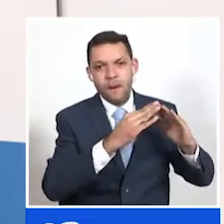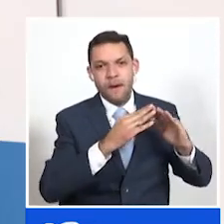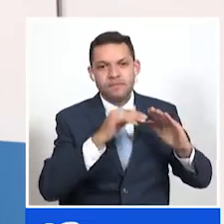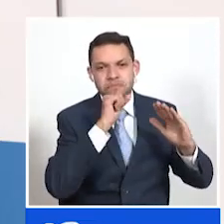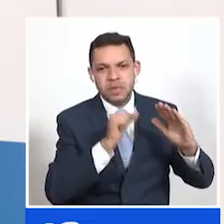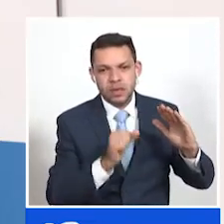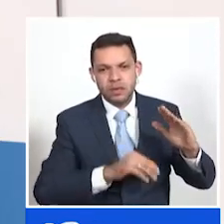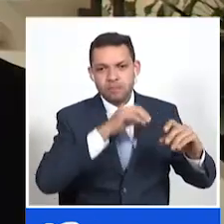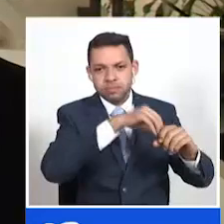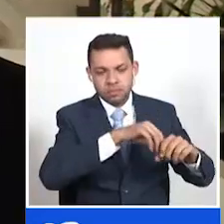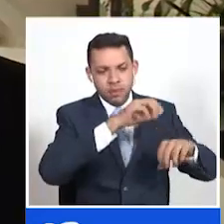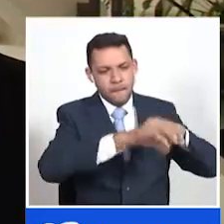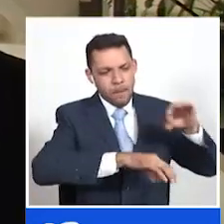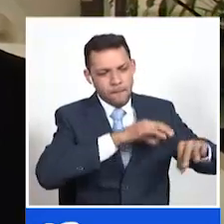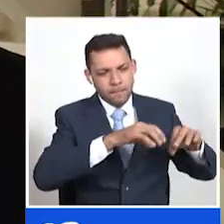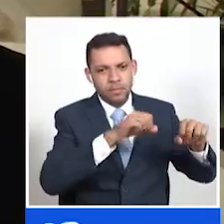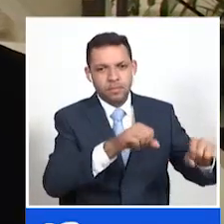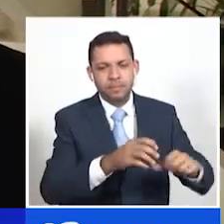adulto mayor.